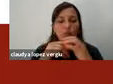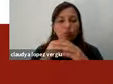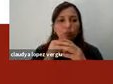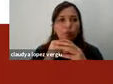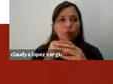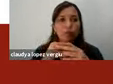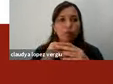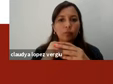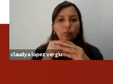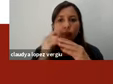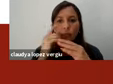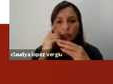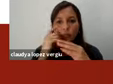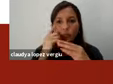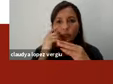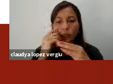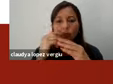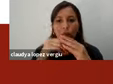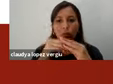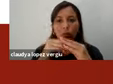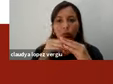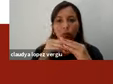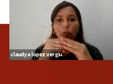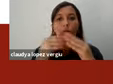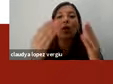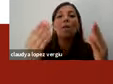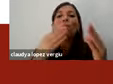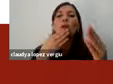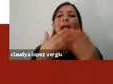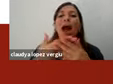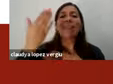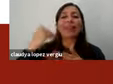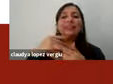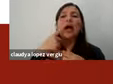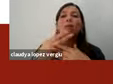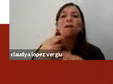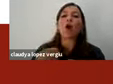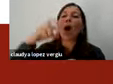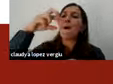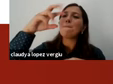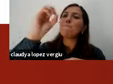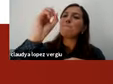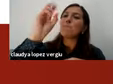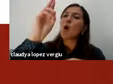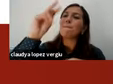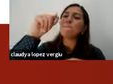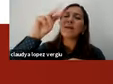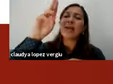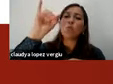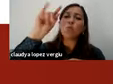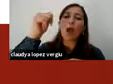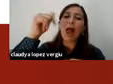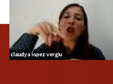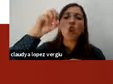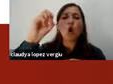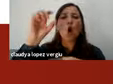que, por ejemplo, siempre trabajábamos con promperuano, promperuanas, estimados, estimadas, ¿no? Sino trabajar